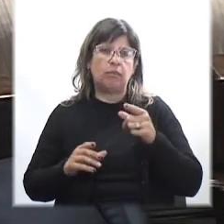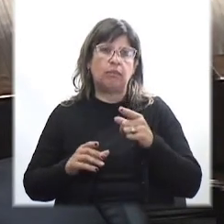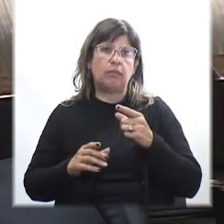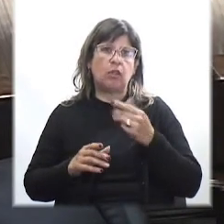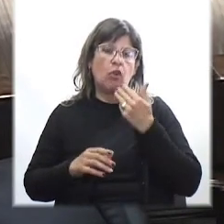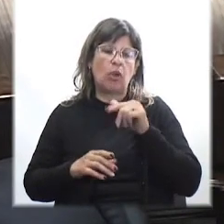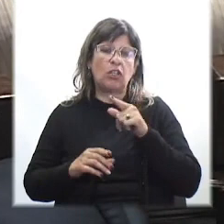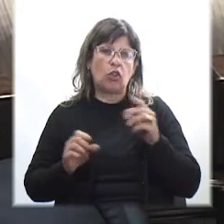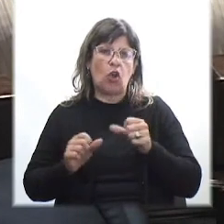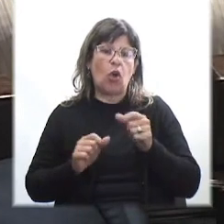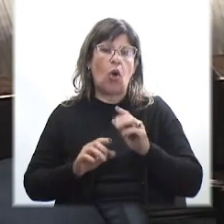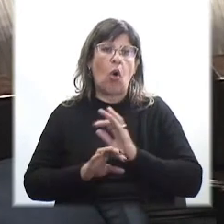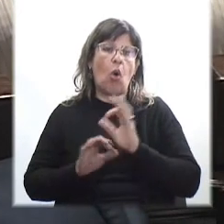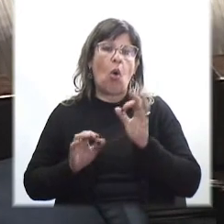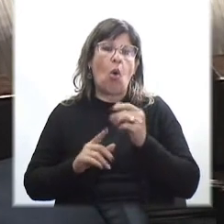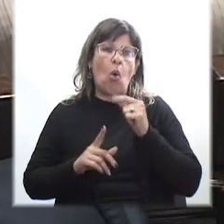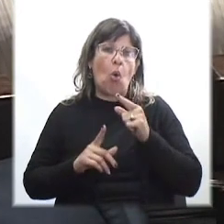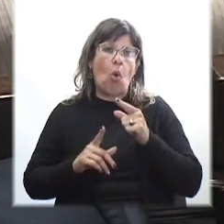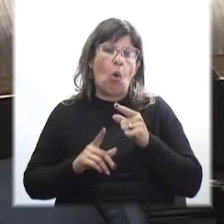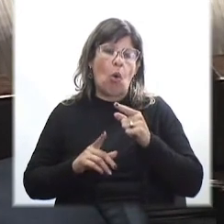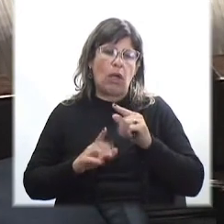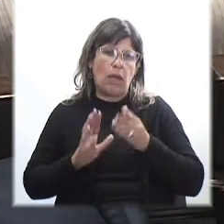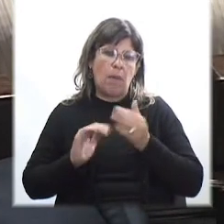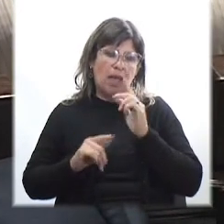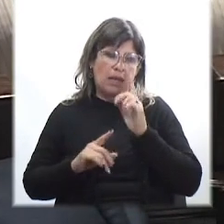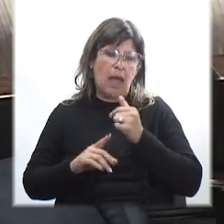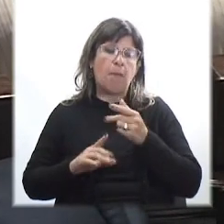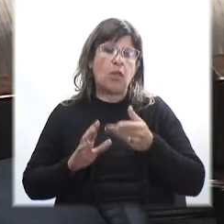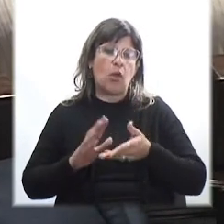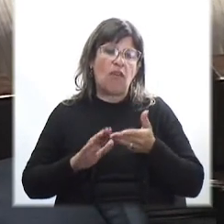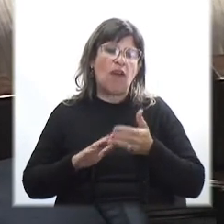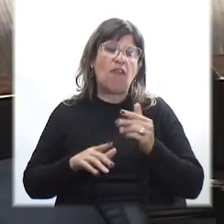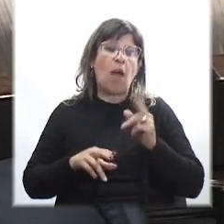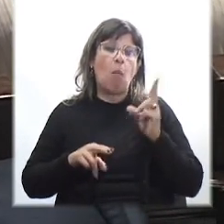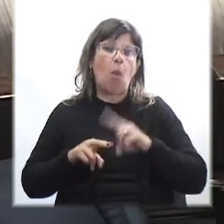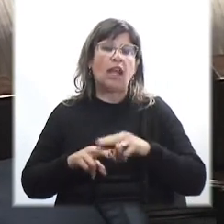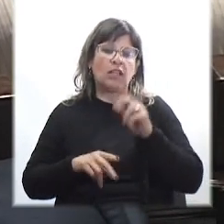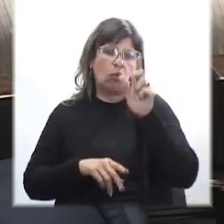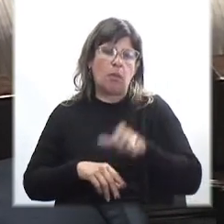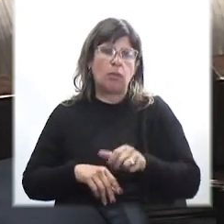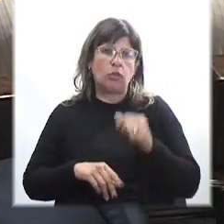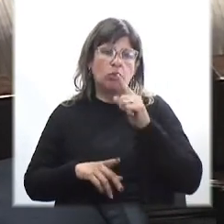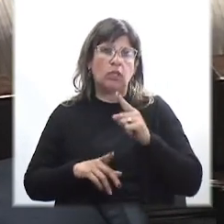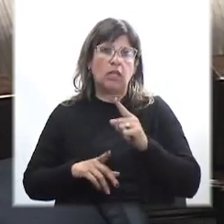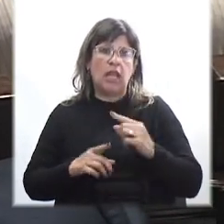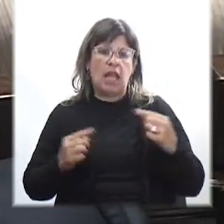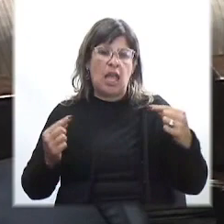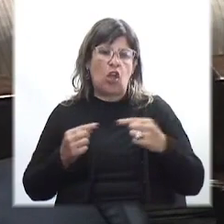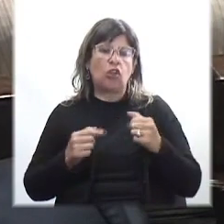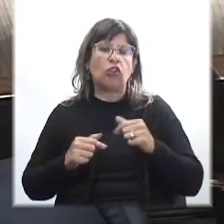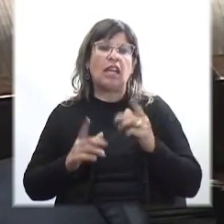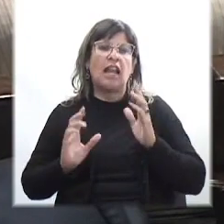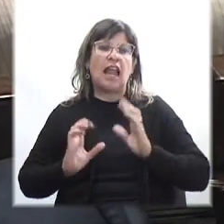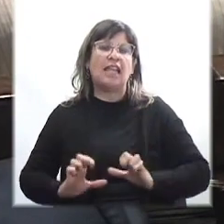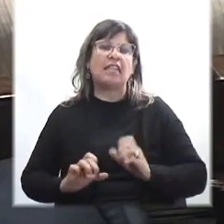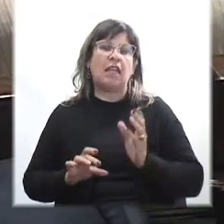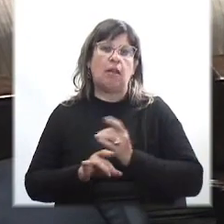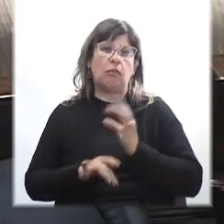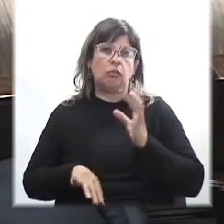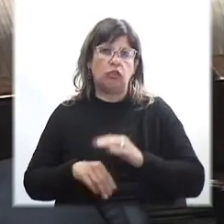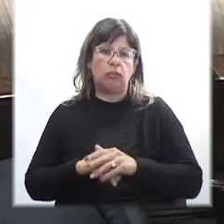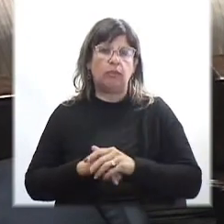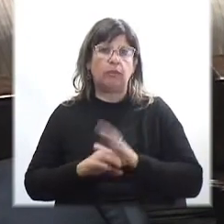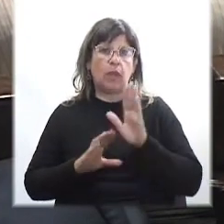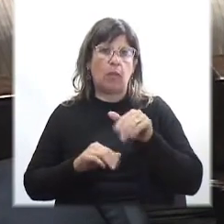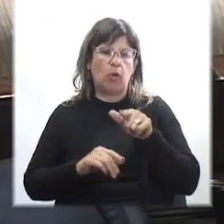entendida como la acción u omisión que acelera o causa la muerte de un paciente, es contraria a la ética de la profesión.